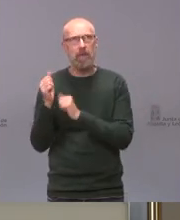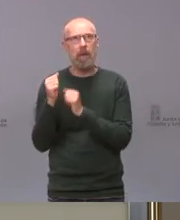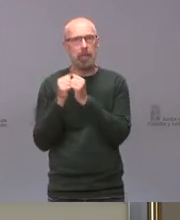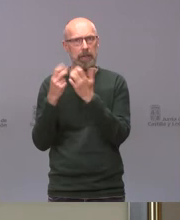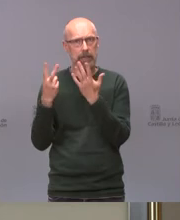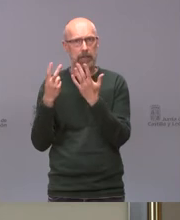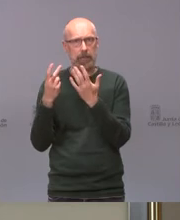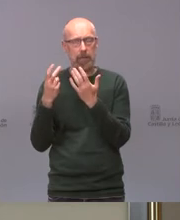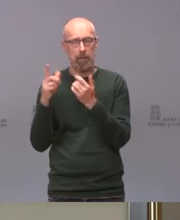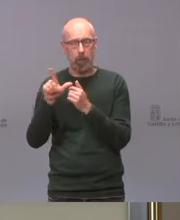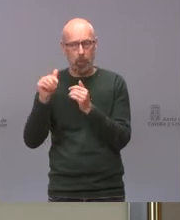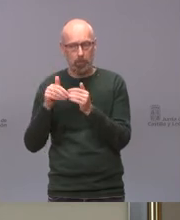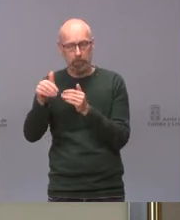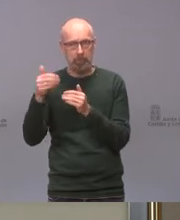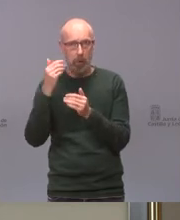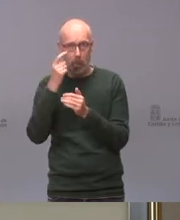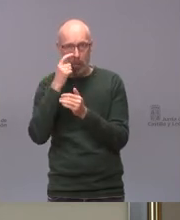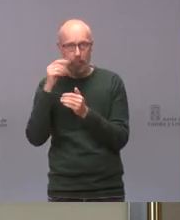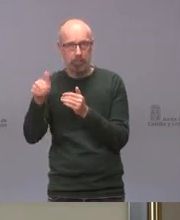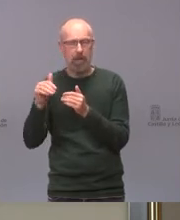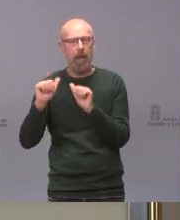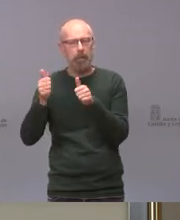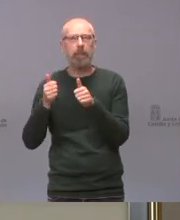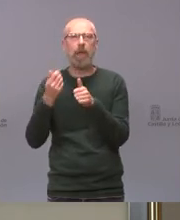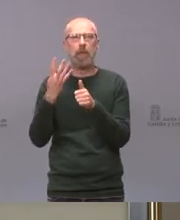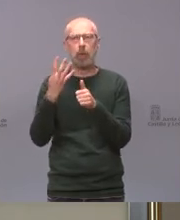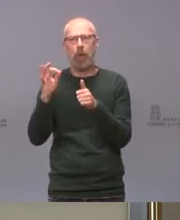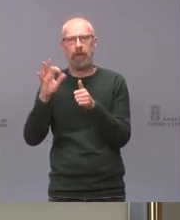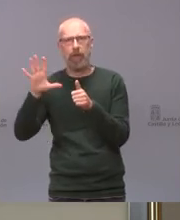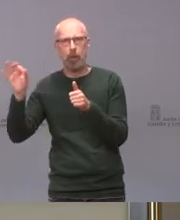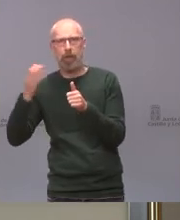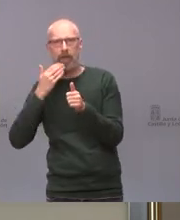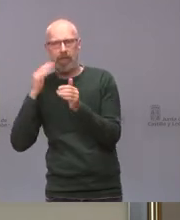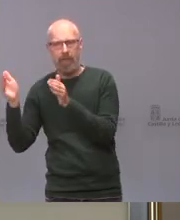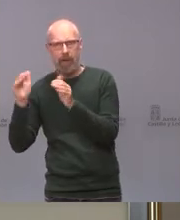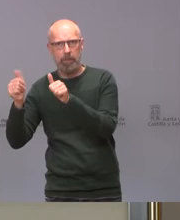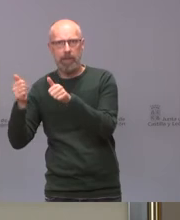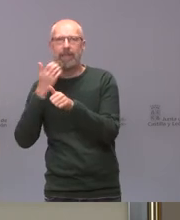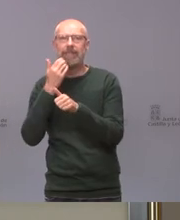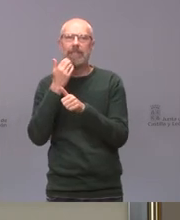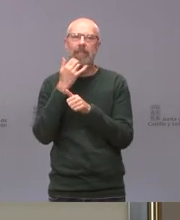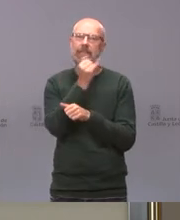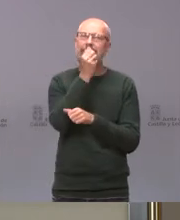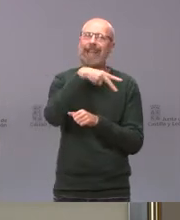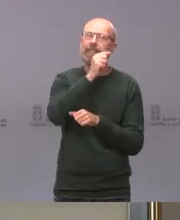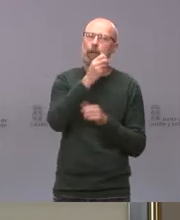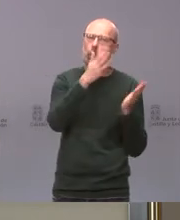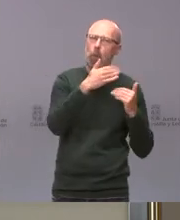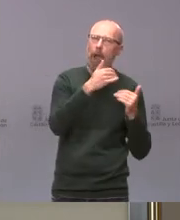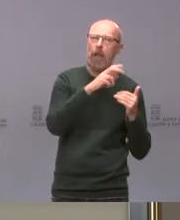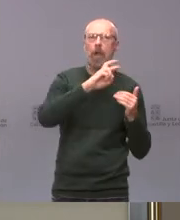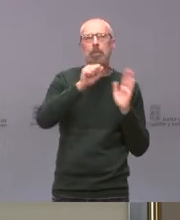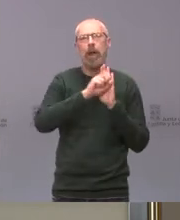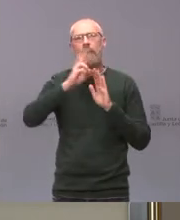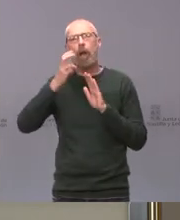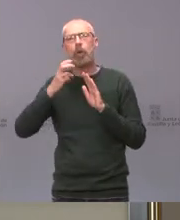de edad de 40 a 50 años. Si no se recibe Janssen, ¿se prevé seguir con Pfizer o un poco la previsión que tienen de